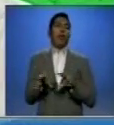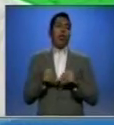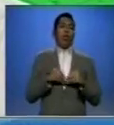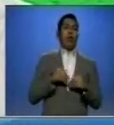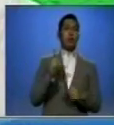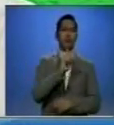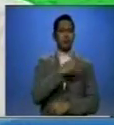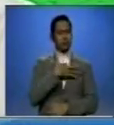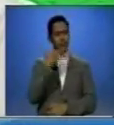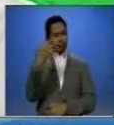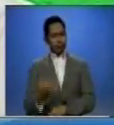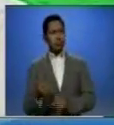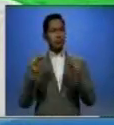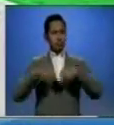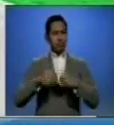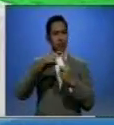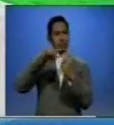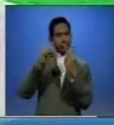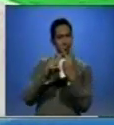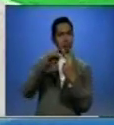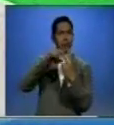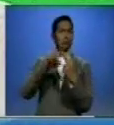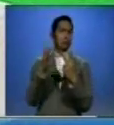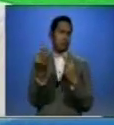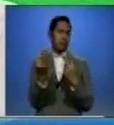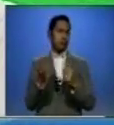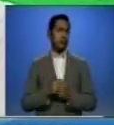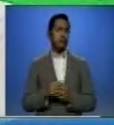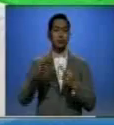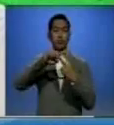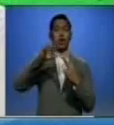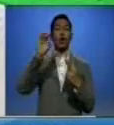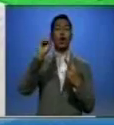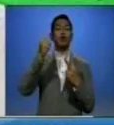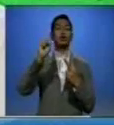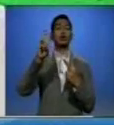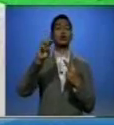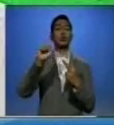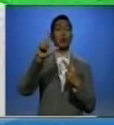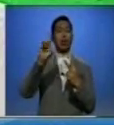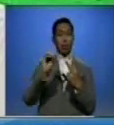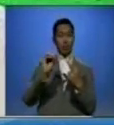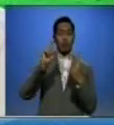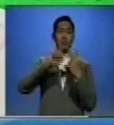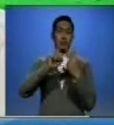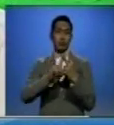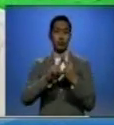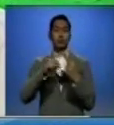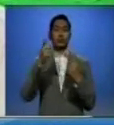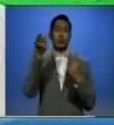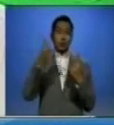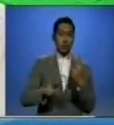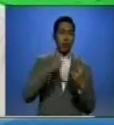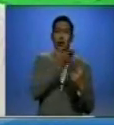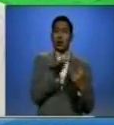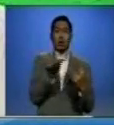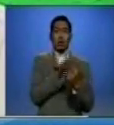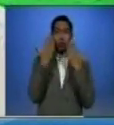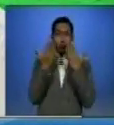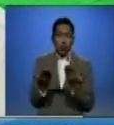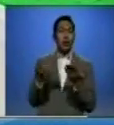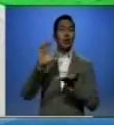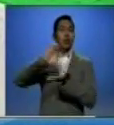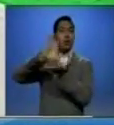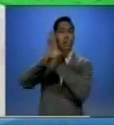sea de paso, y que digan pues si el presidente no es honesto. Osvaldo ha sido gobernador de la SOAL, que digan si Alianza País no es honesto. Que diga Fernando, que ha